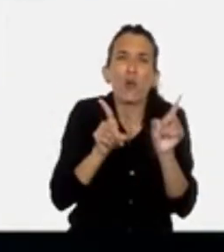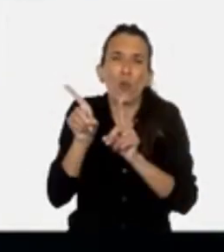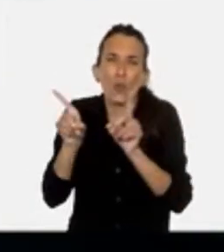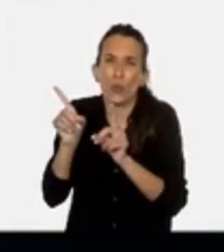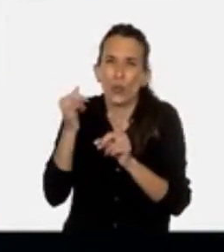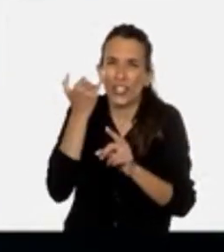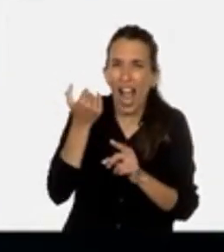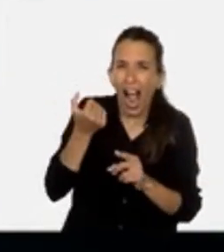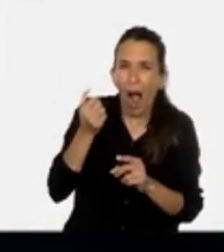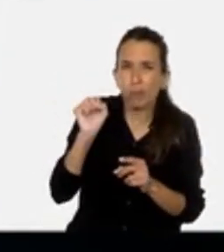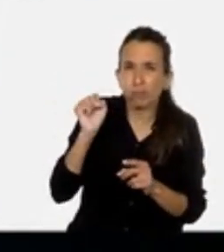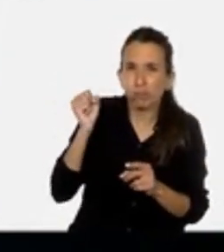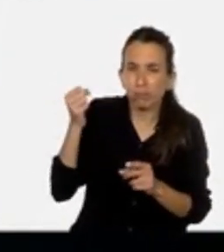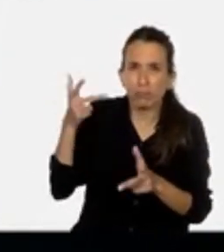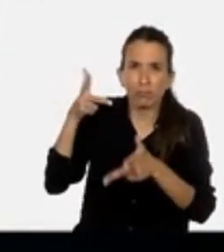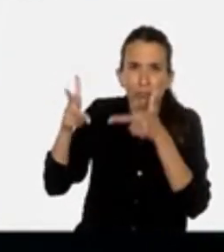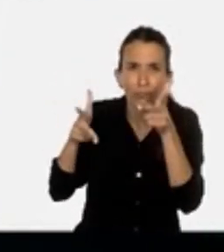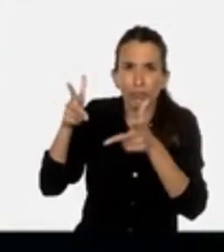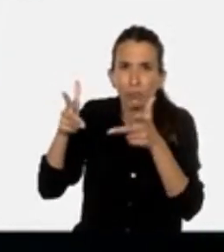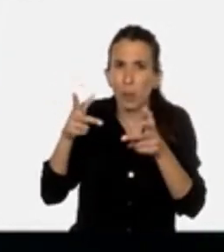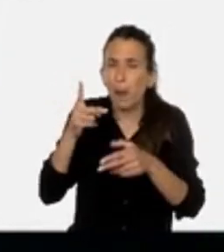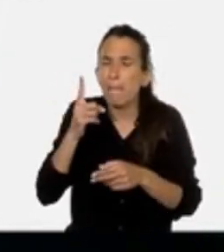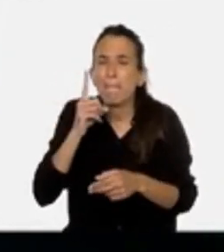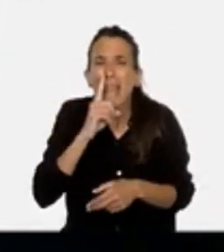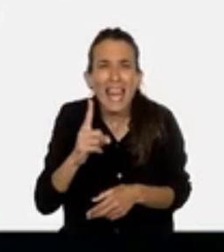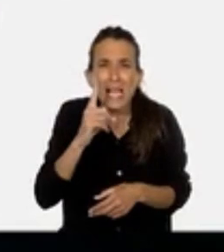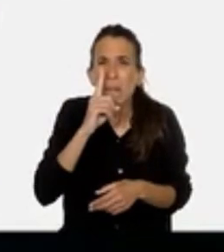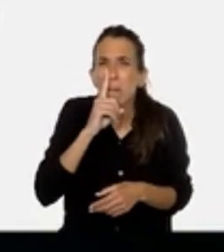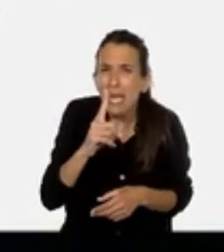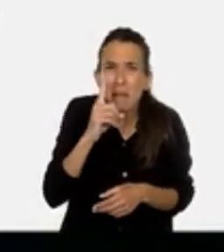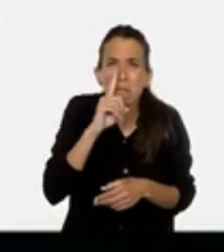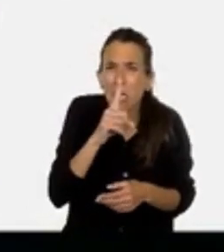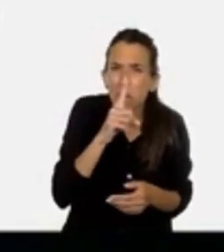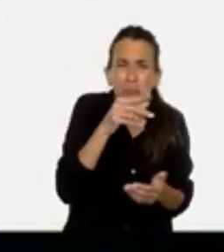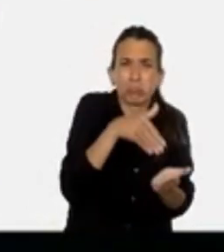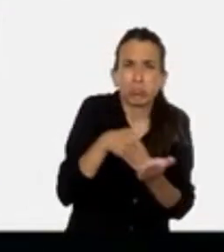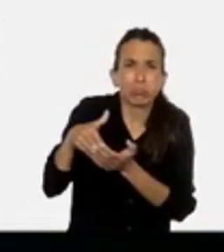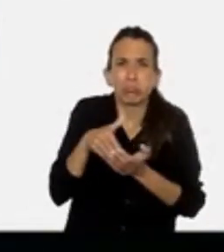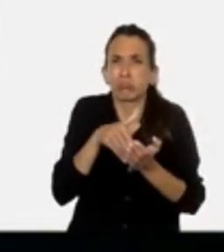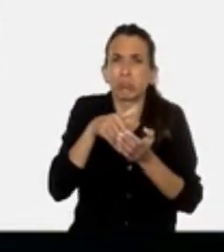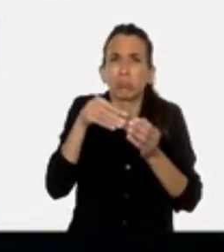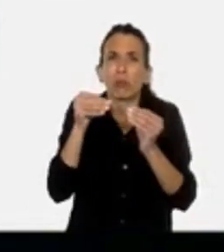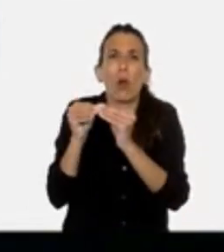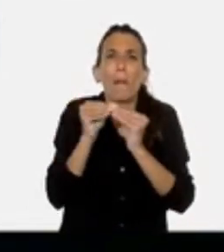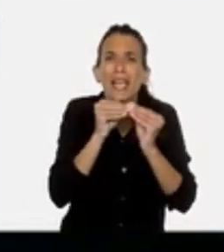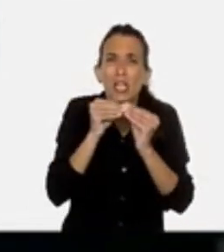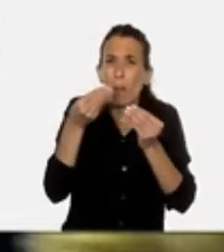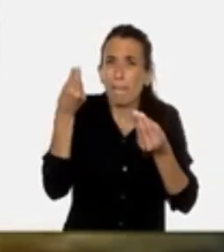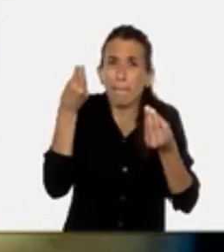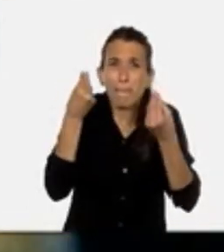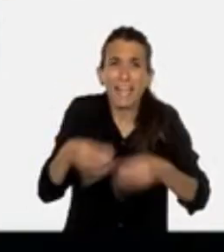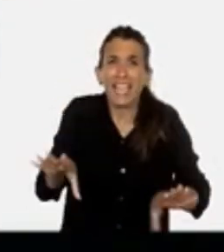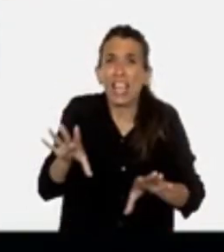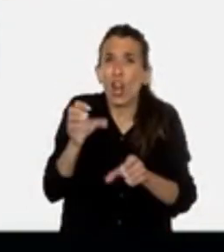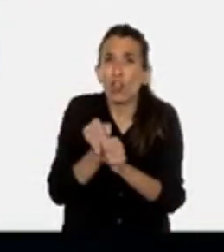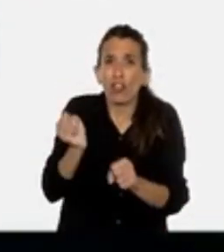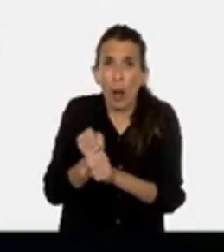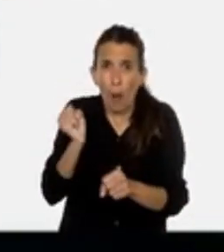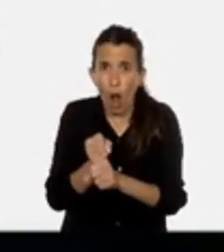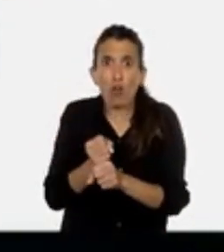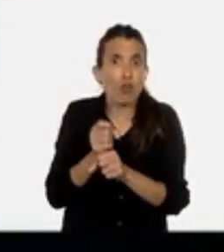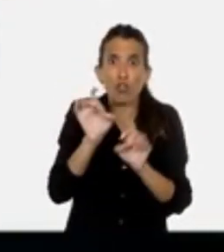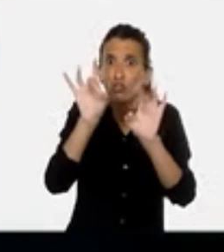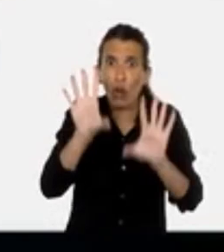las mencionaban miles de compañeras de compañeros perdieron no solo su puesto de trabajo sino que muchos